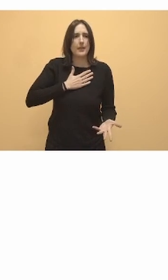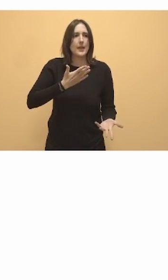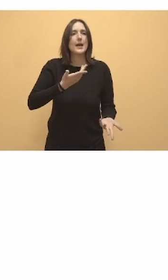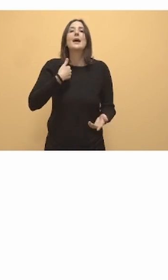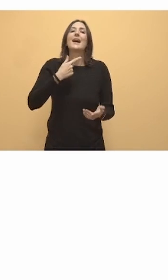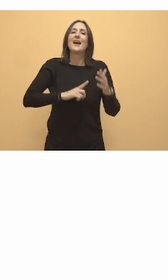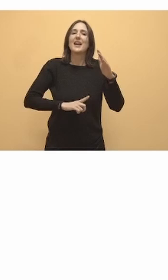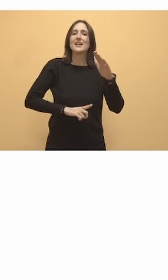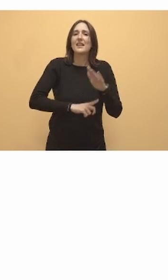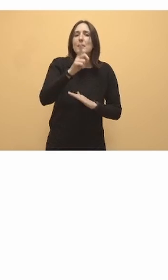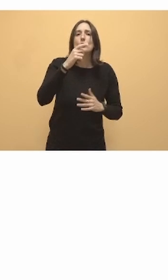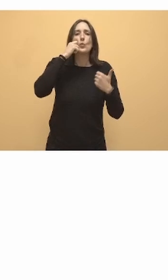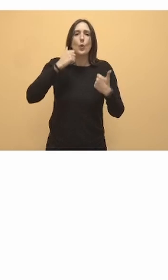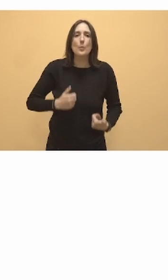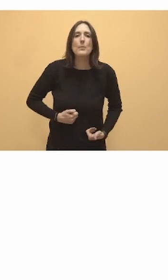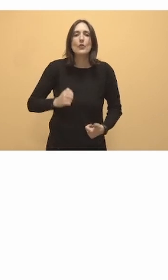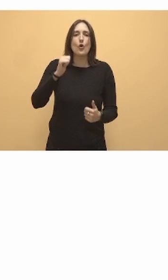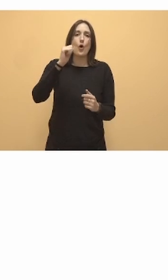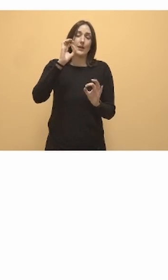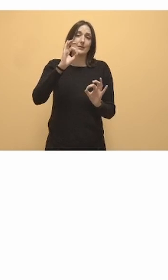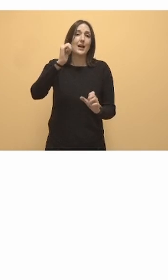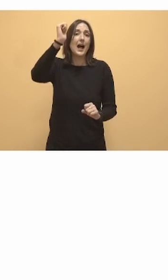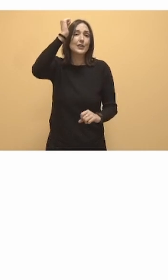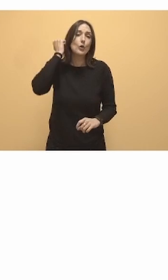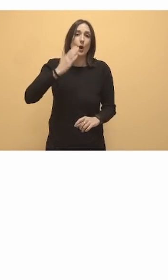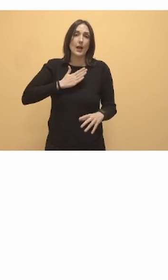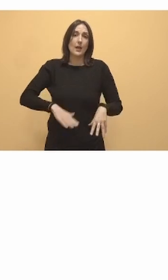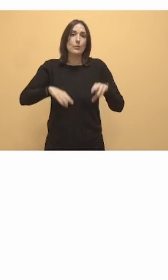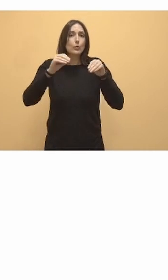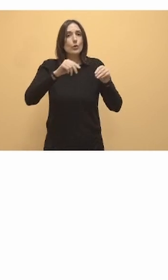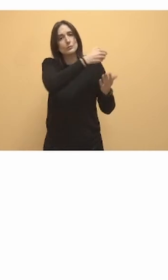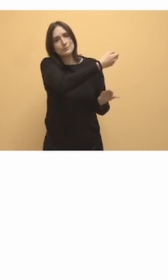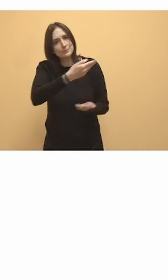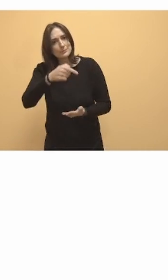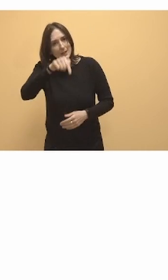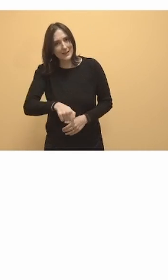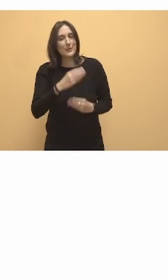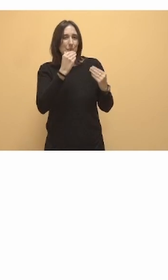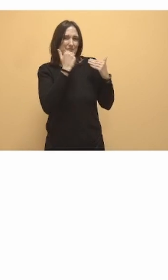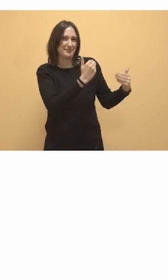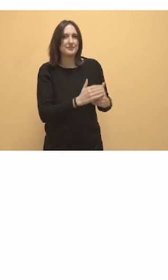Crecimiento Humano, de Antropología de Burgos, esté aquí. Muchas gracias. ¿Sí?